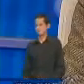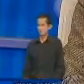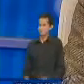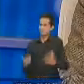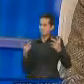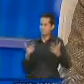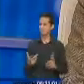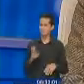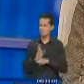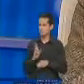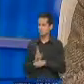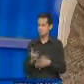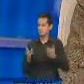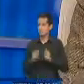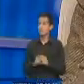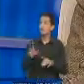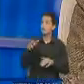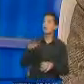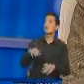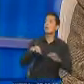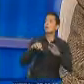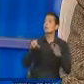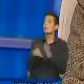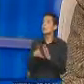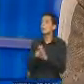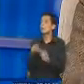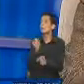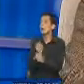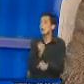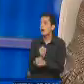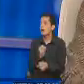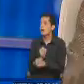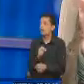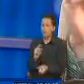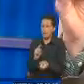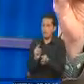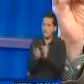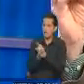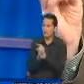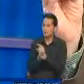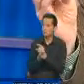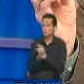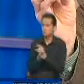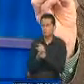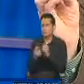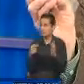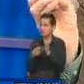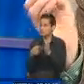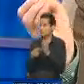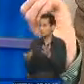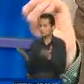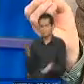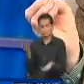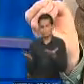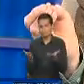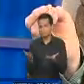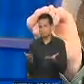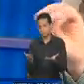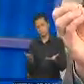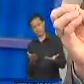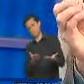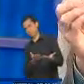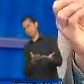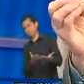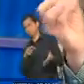se revisen las reformas al Código del Trabajo y ponerlo eso junto con las salvaguardias, me parece que es ubicarse entre